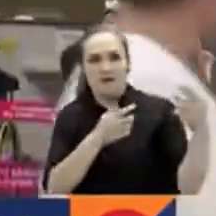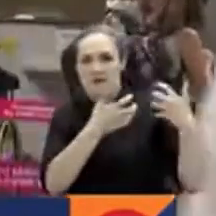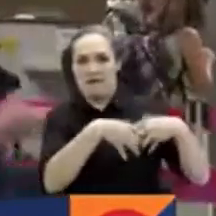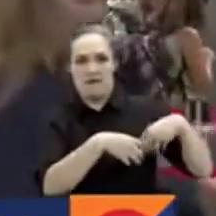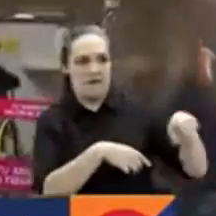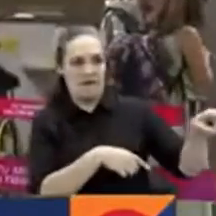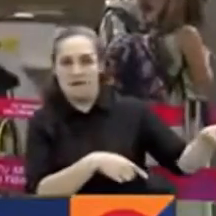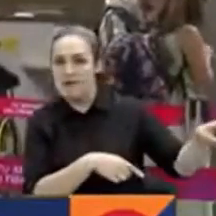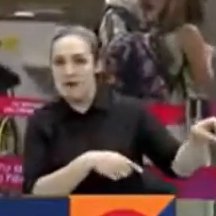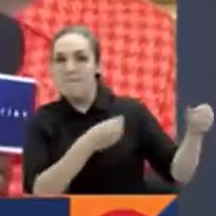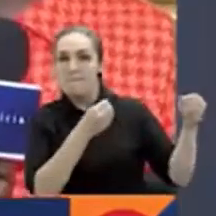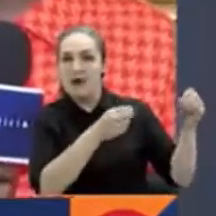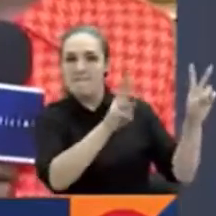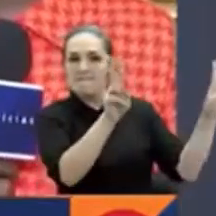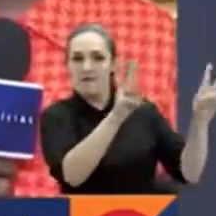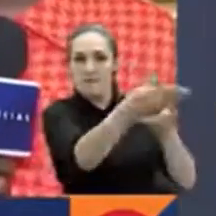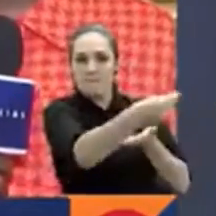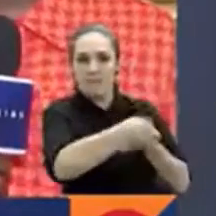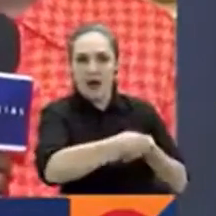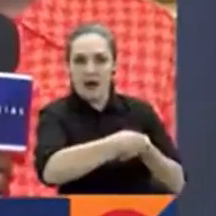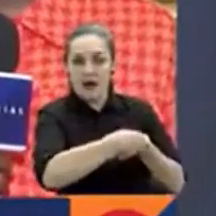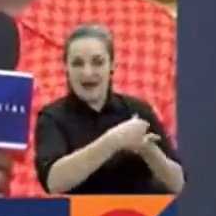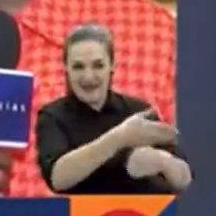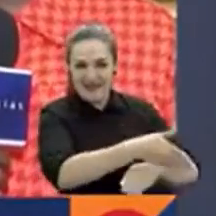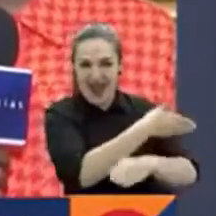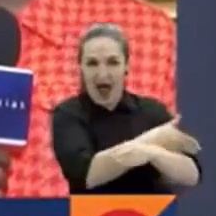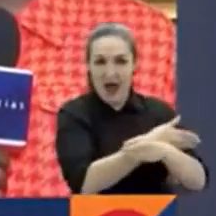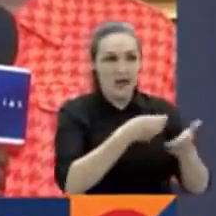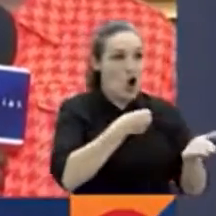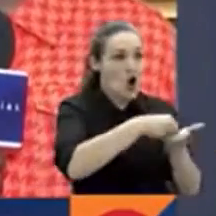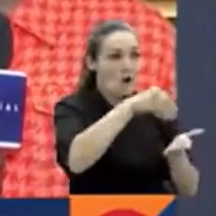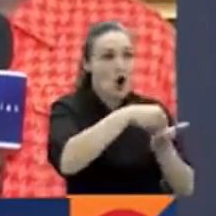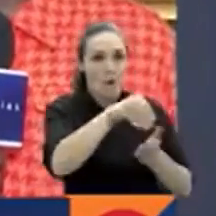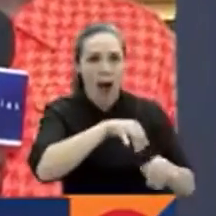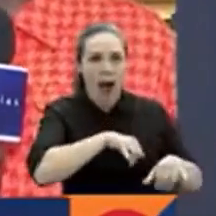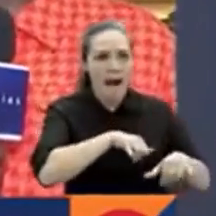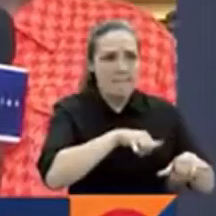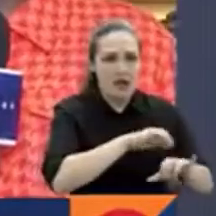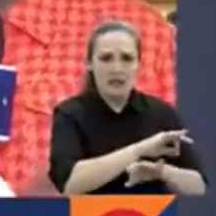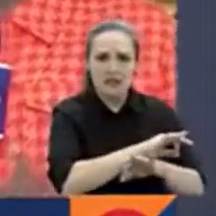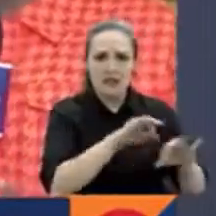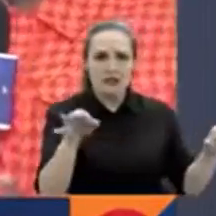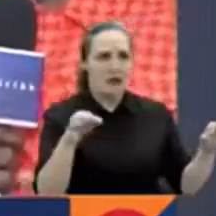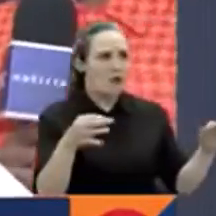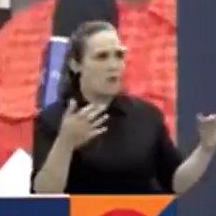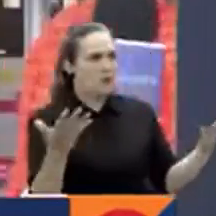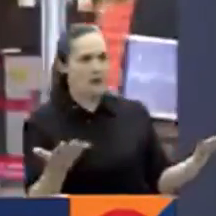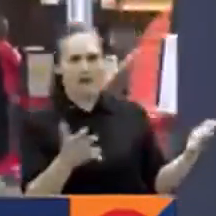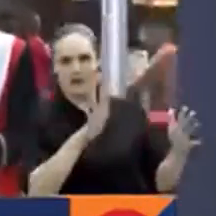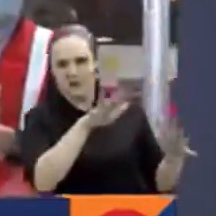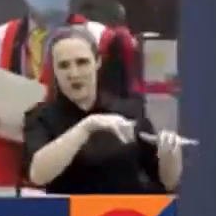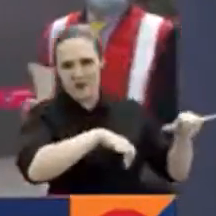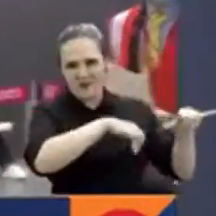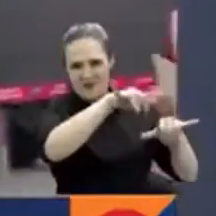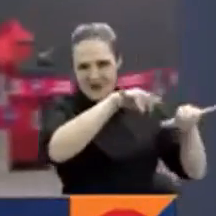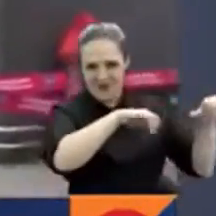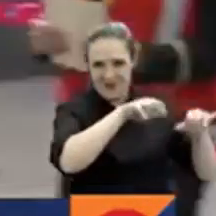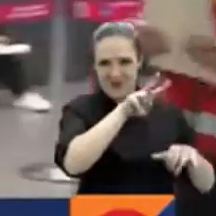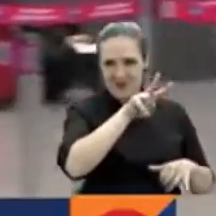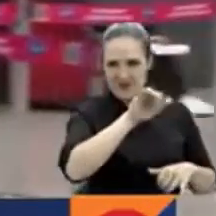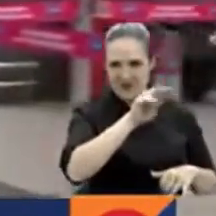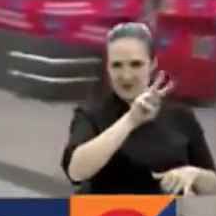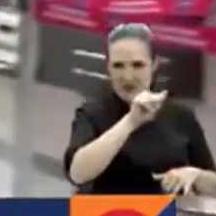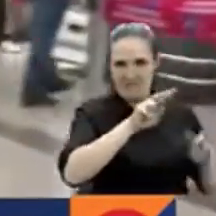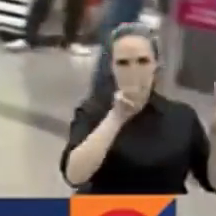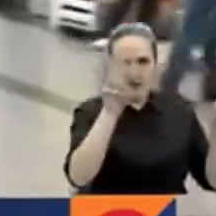solución puntual a su caso tras la suspensión de operaciones de esta aerolínea low cost. Nos encontramos en este momento en el